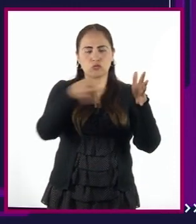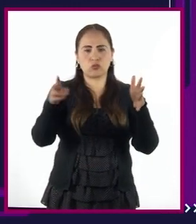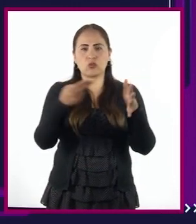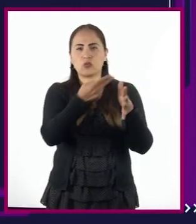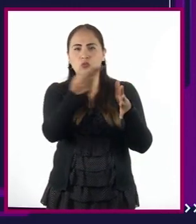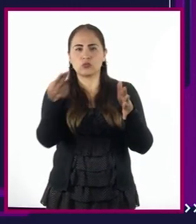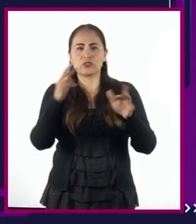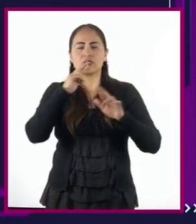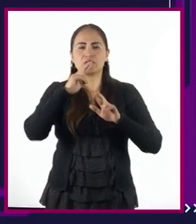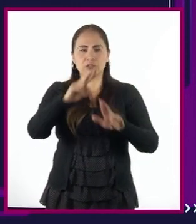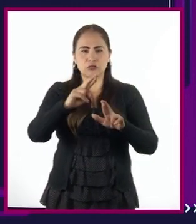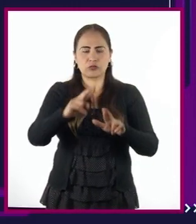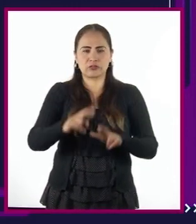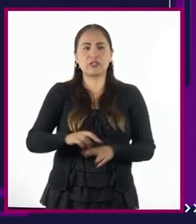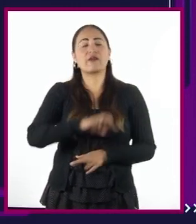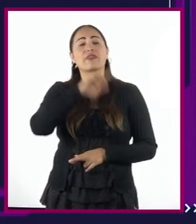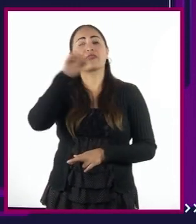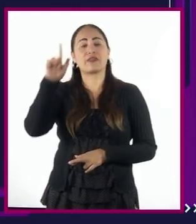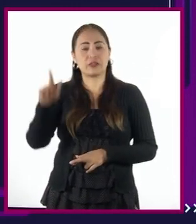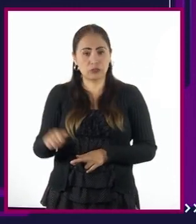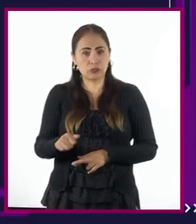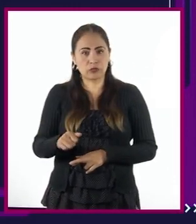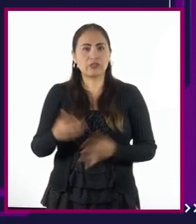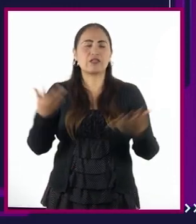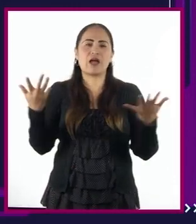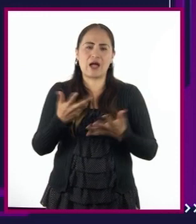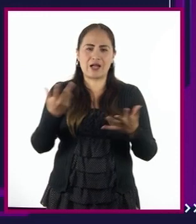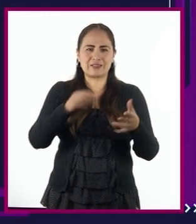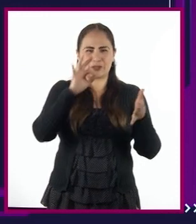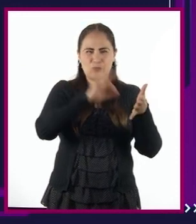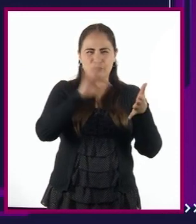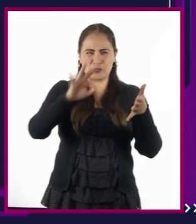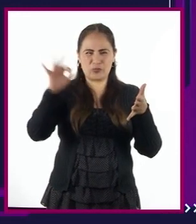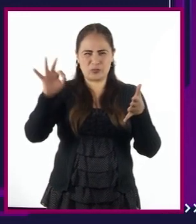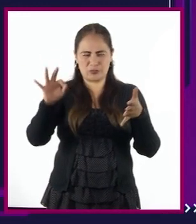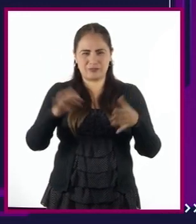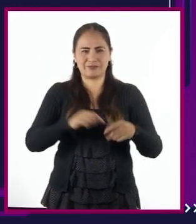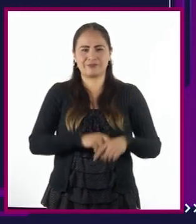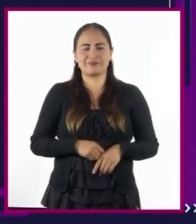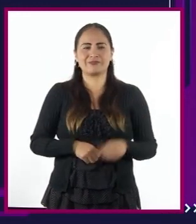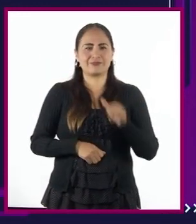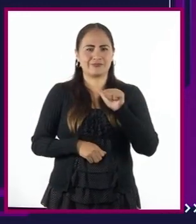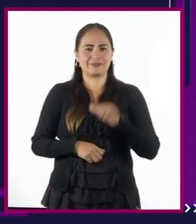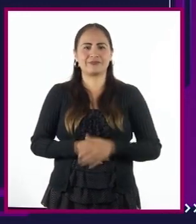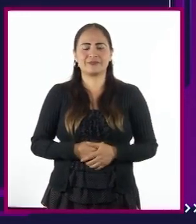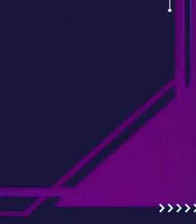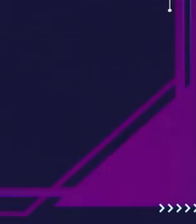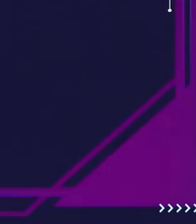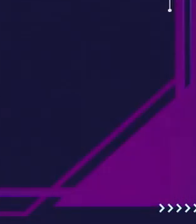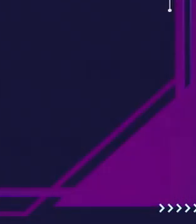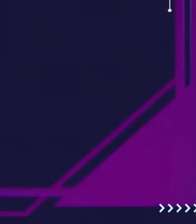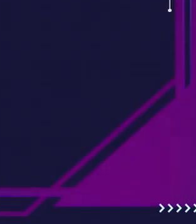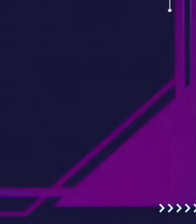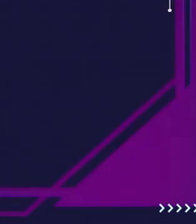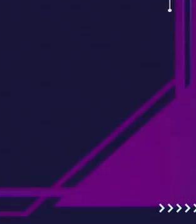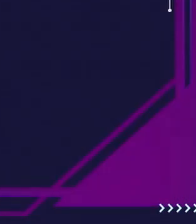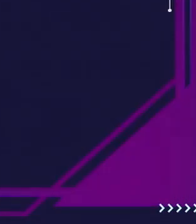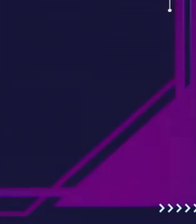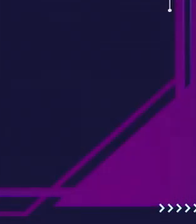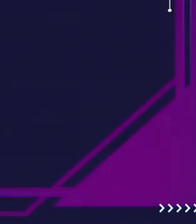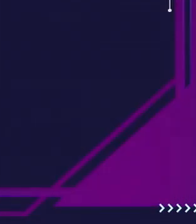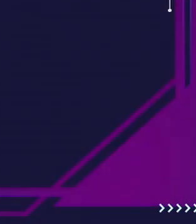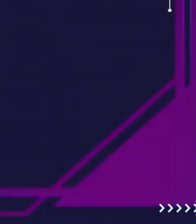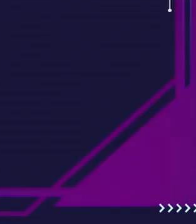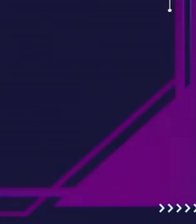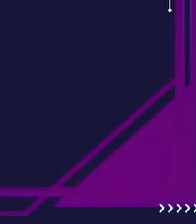siguientes preguntas y posteriormente realicen su gráfica de línea. Inciso A. ¿Cuál es el eje que